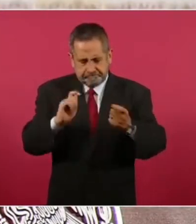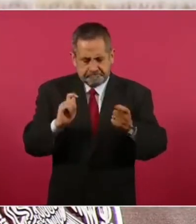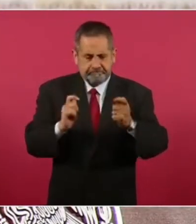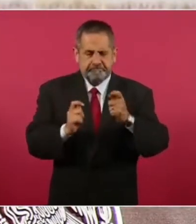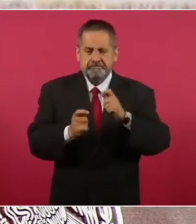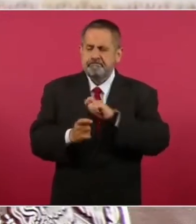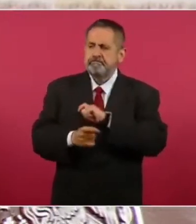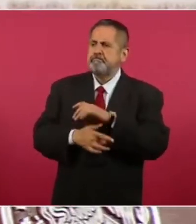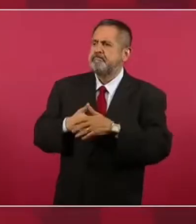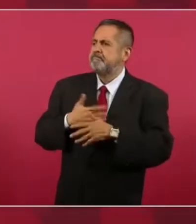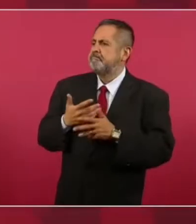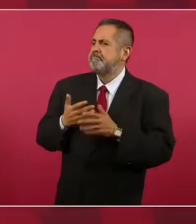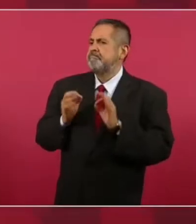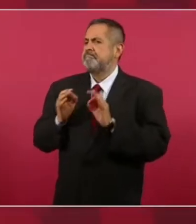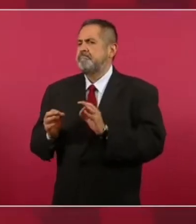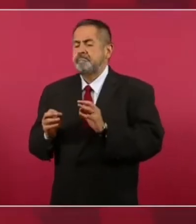y no pensamos